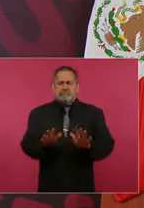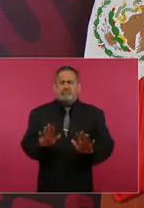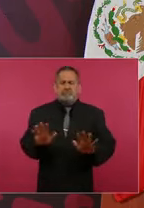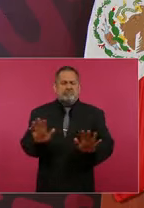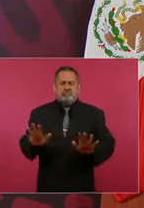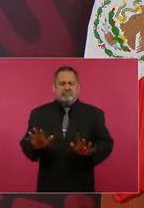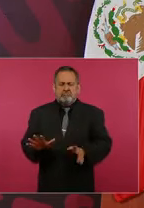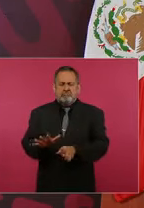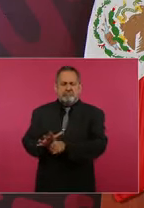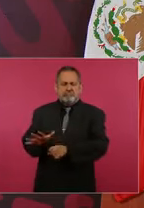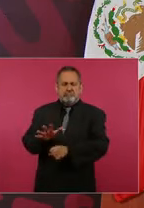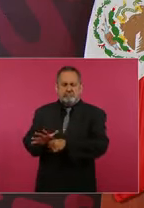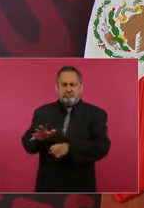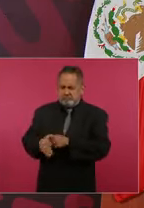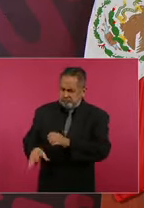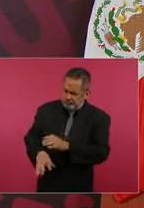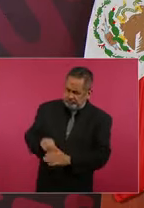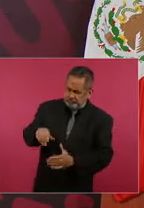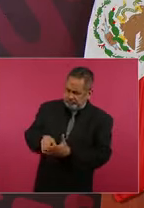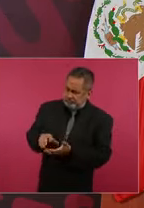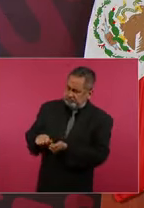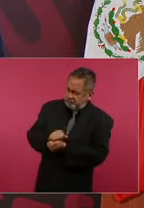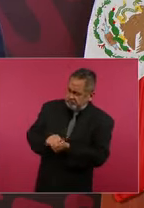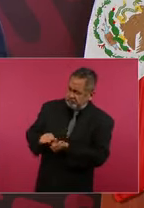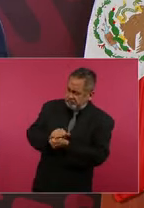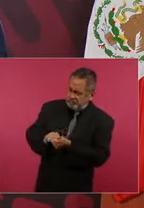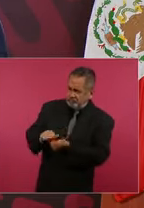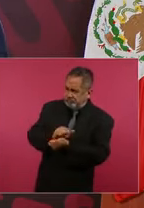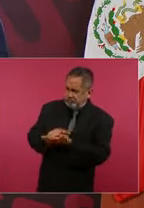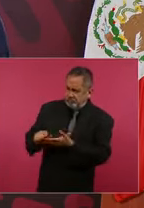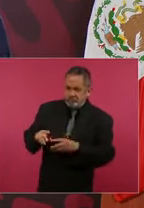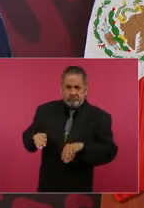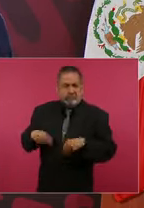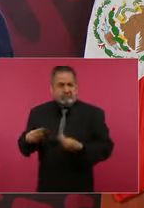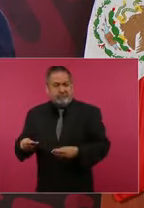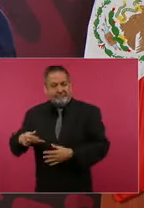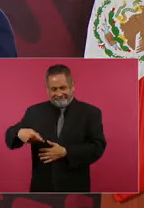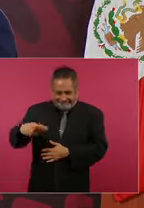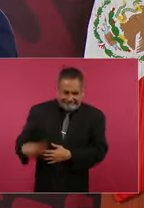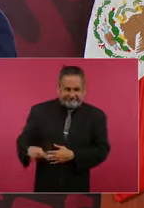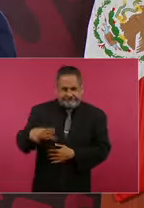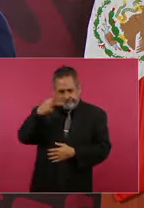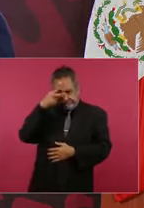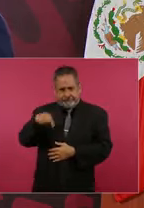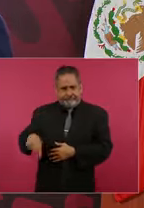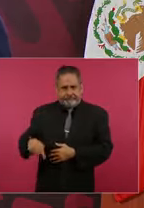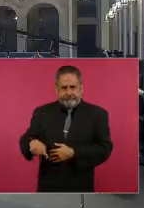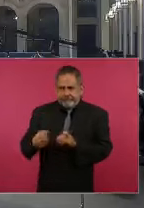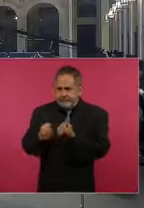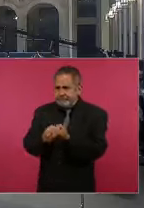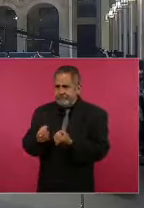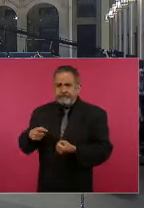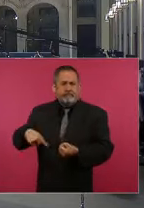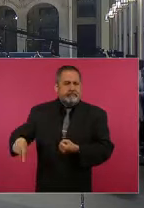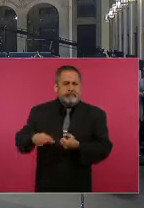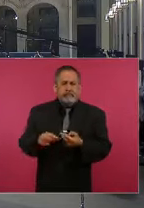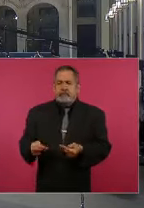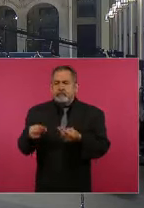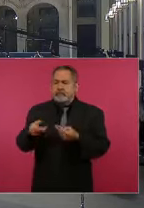sino procesar toda nuestra materia prima y que se fortalezca el mercado